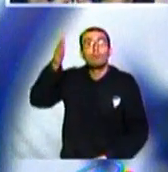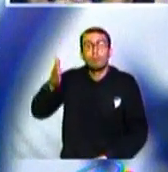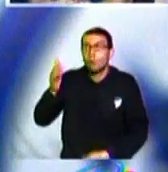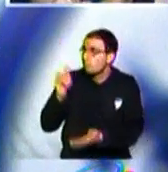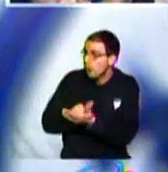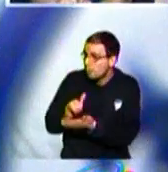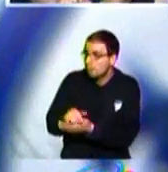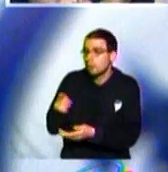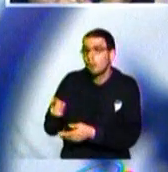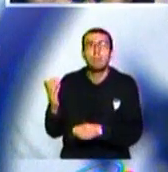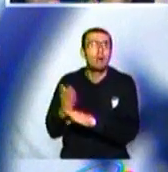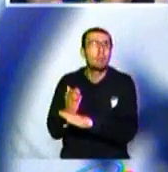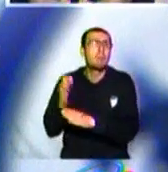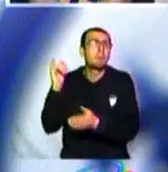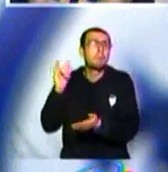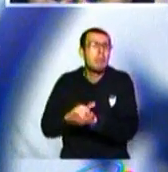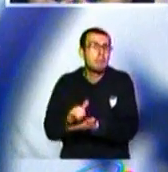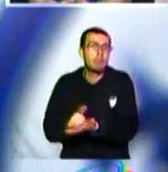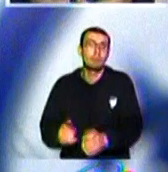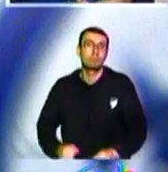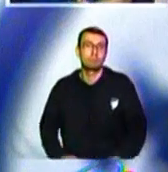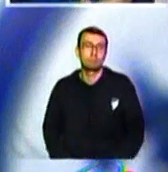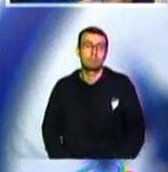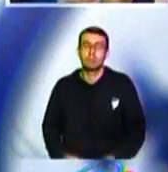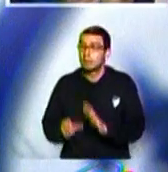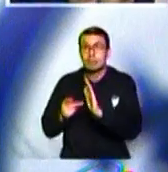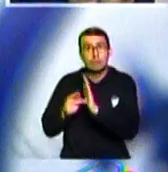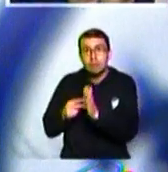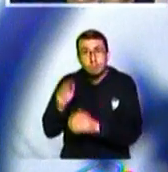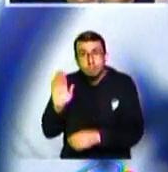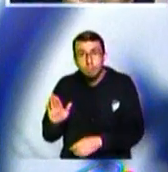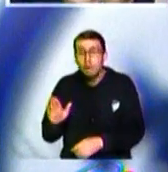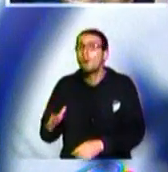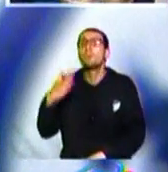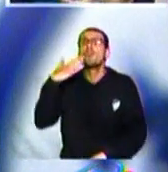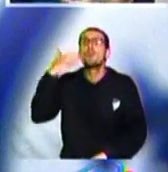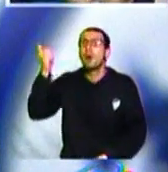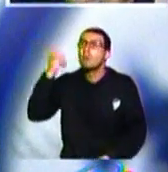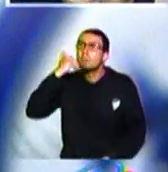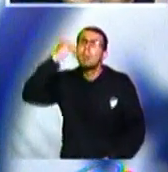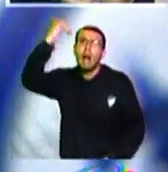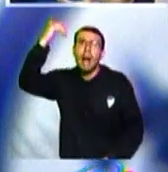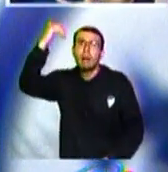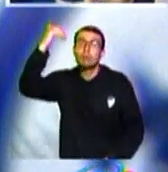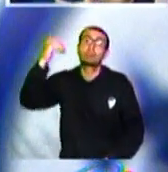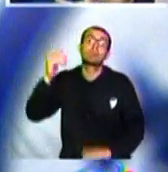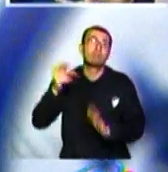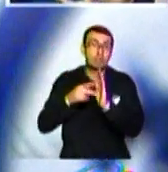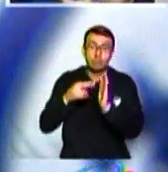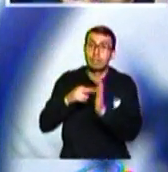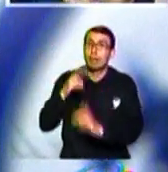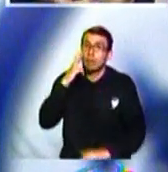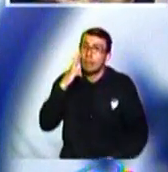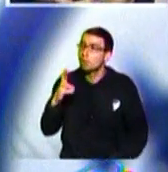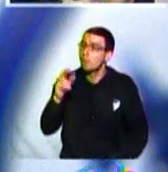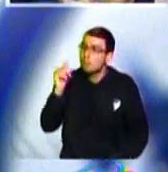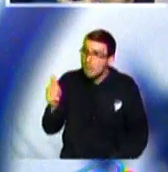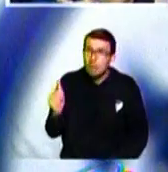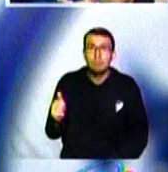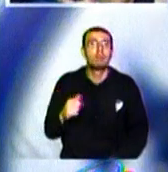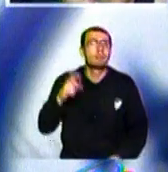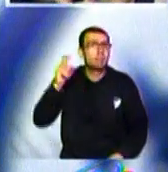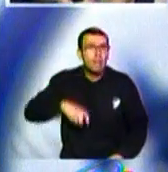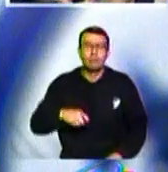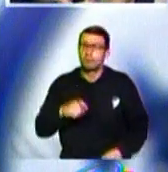problema serio. Por tanto, la conclusión, para la mujer mayor es todo un reto. El paciente se debe hacer su citología,